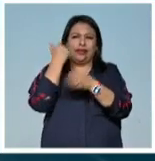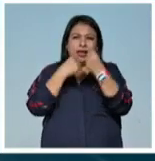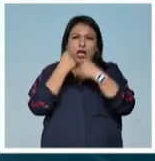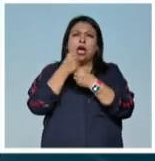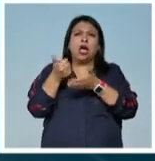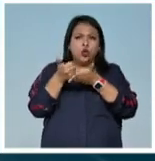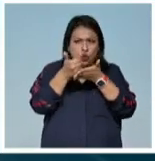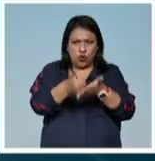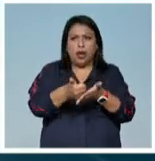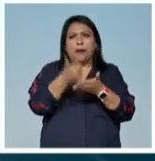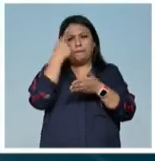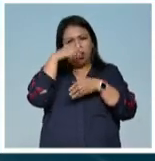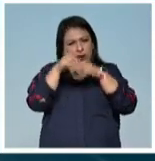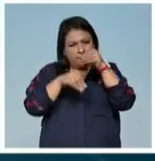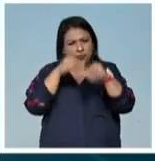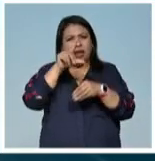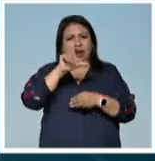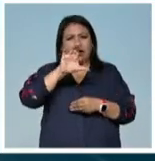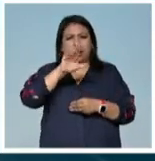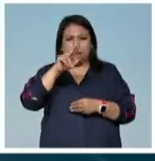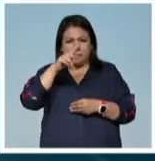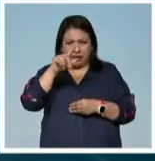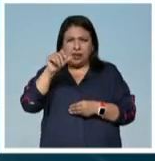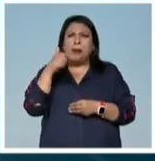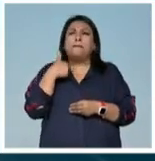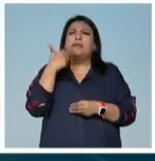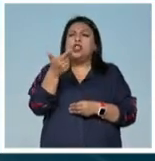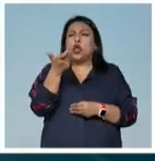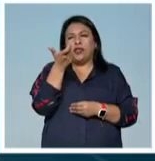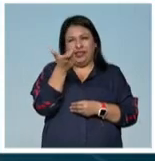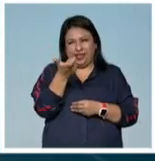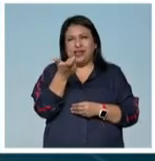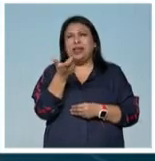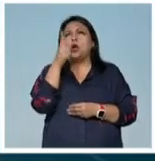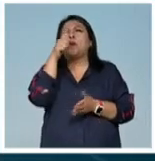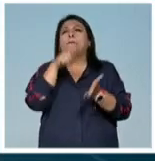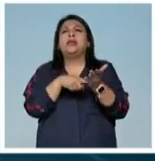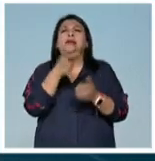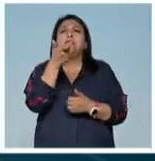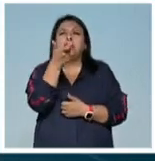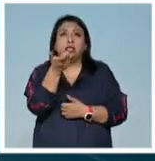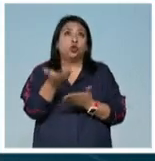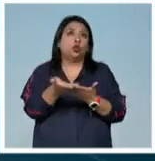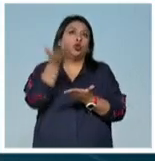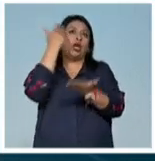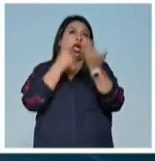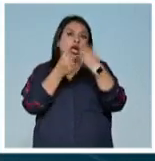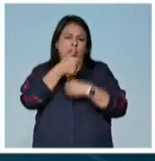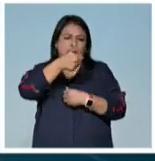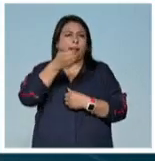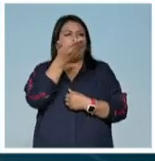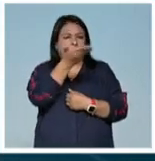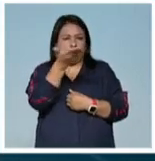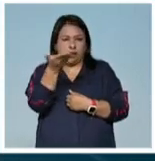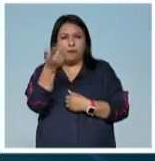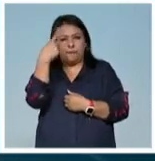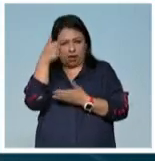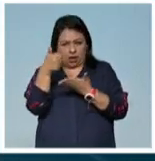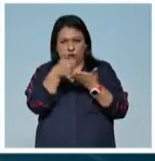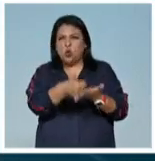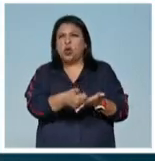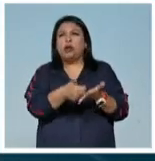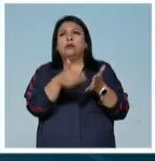lo ayudaron a montar la capilla. Él les pidió un dinero, 1,000 pesos de aquel entonces a cada uno para ayudarle. Claro que